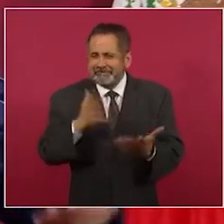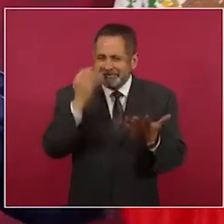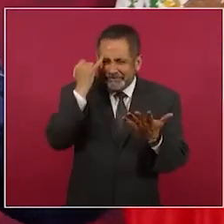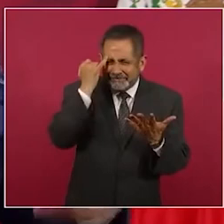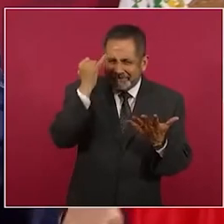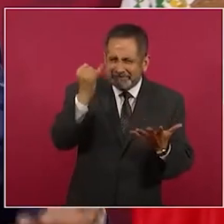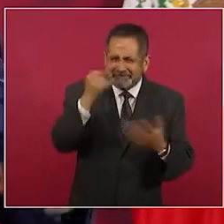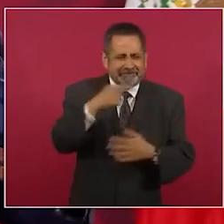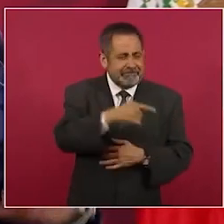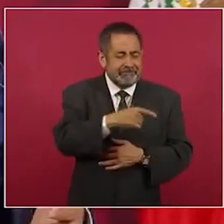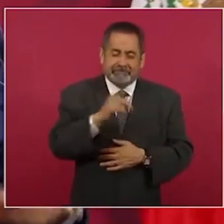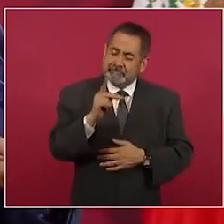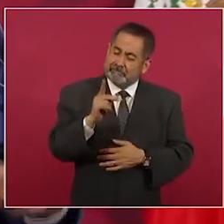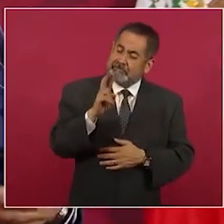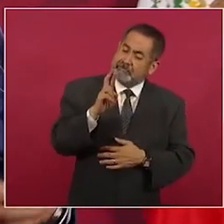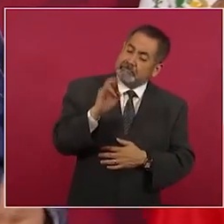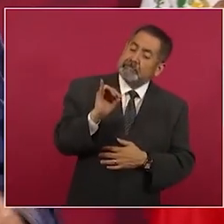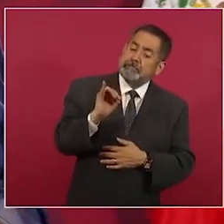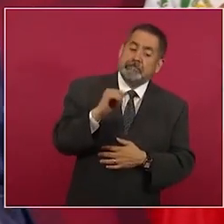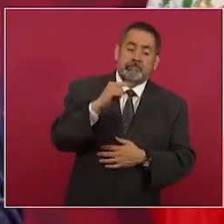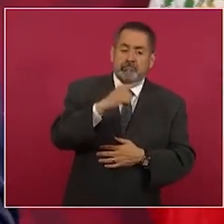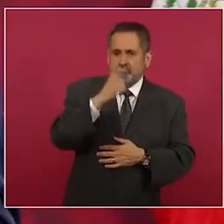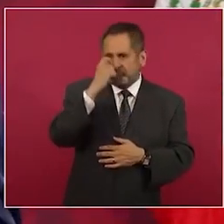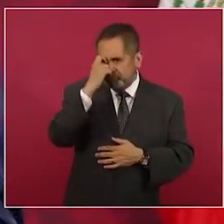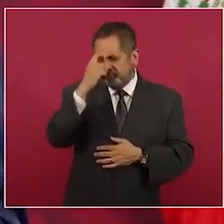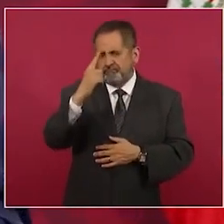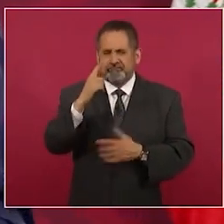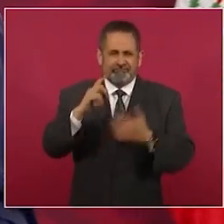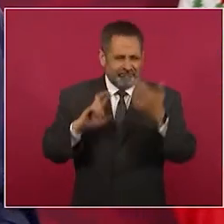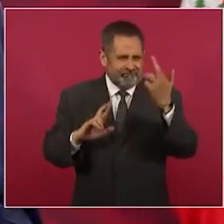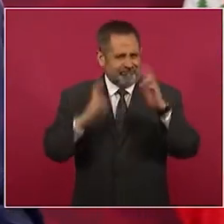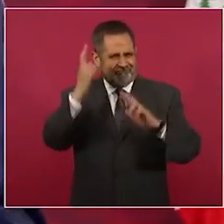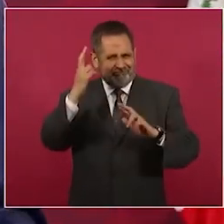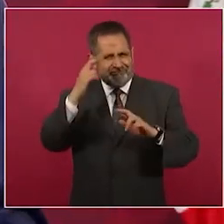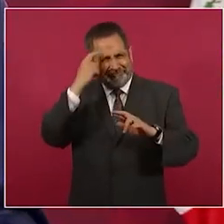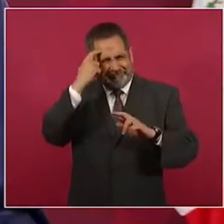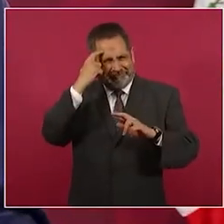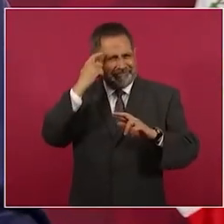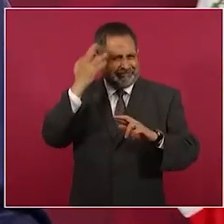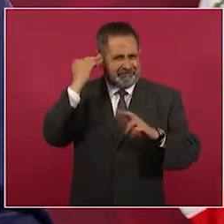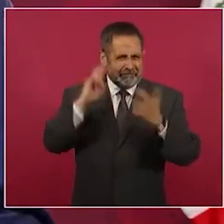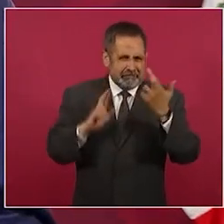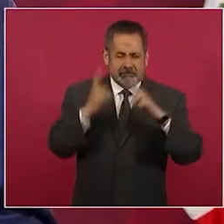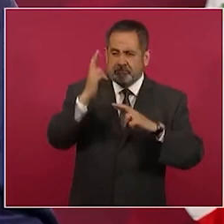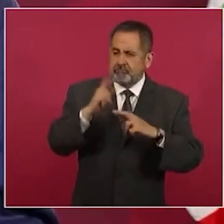partido que surge con la revolución,